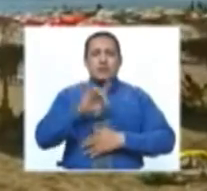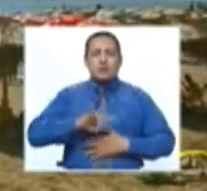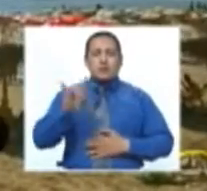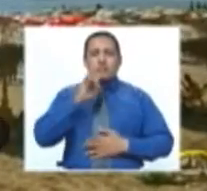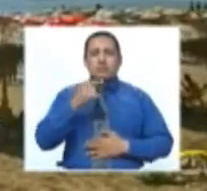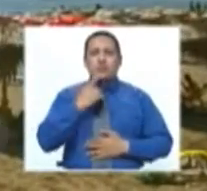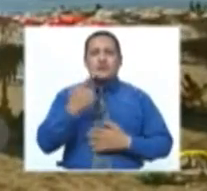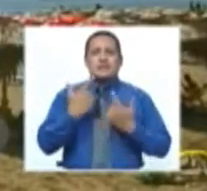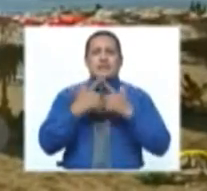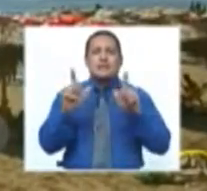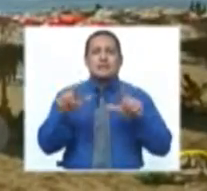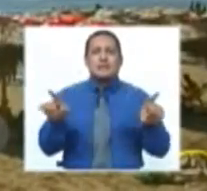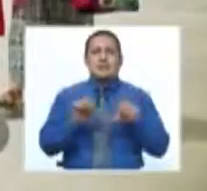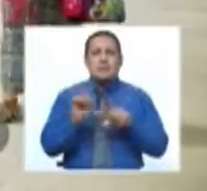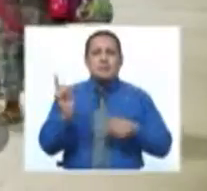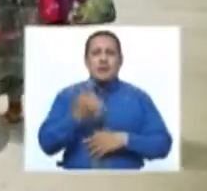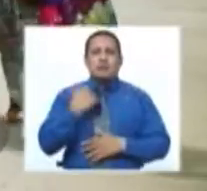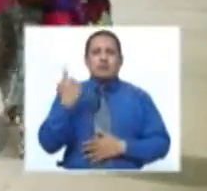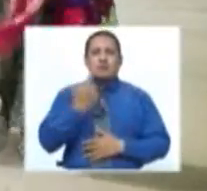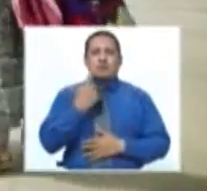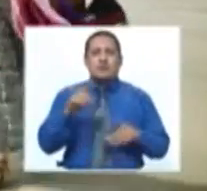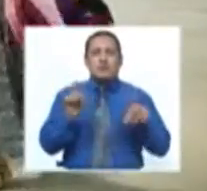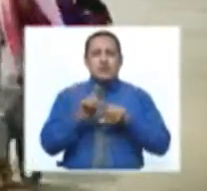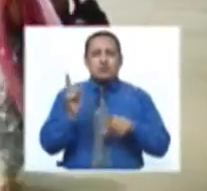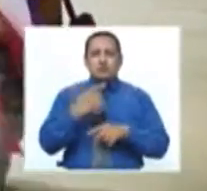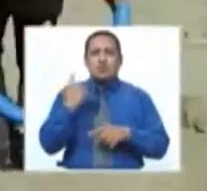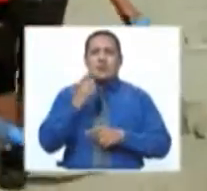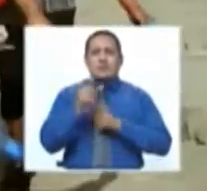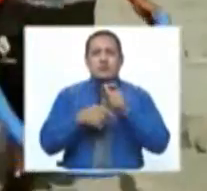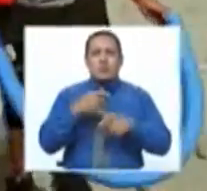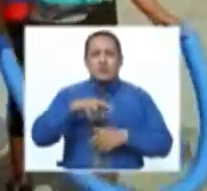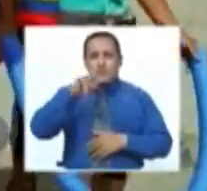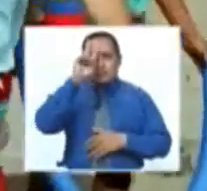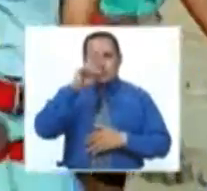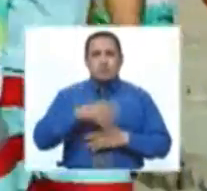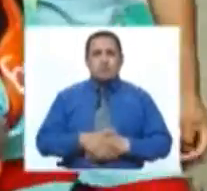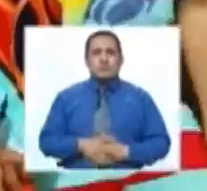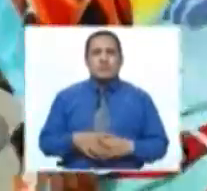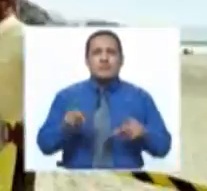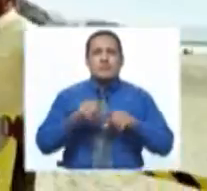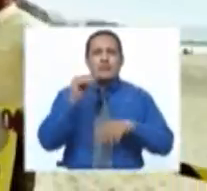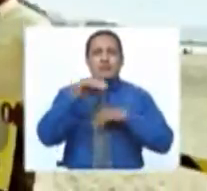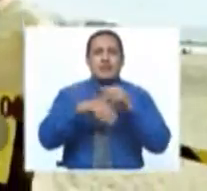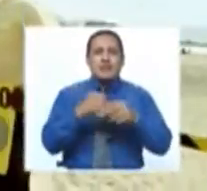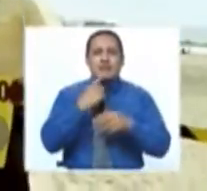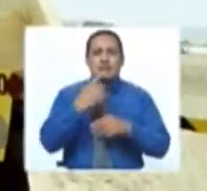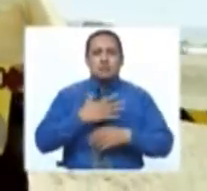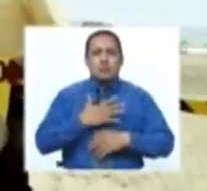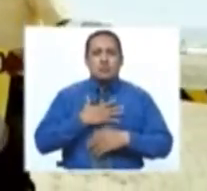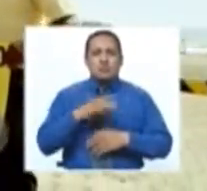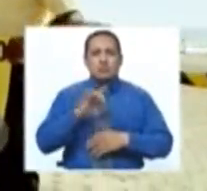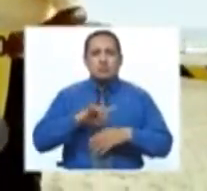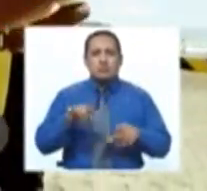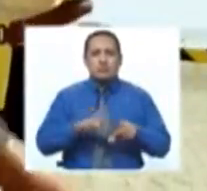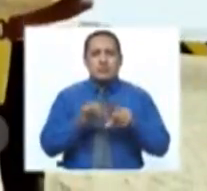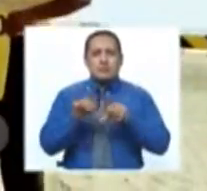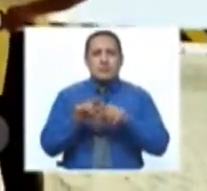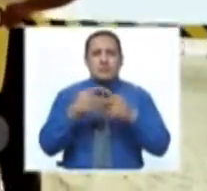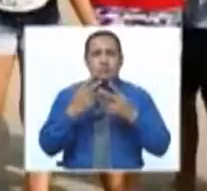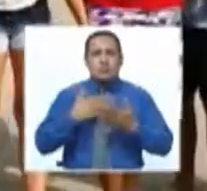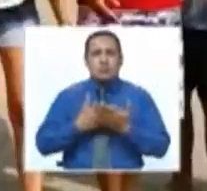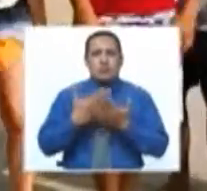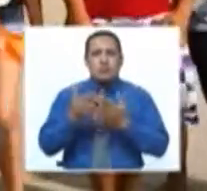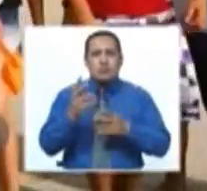uso es libre para todos los peruanos. Las playas son bienes de uso público,